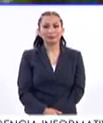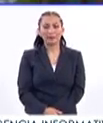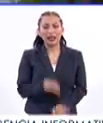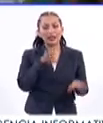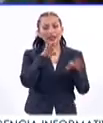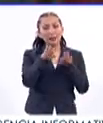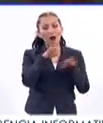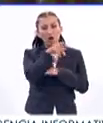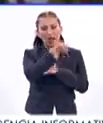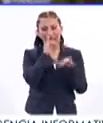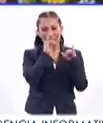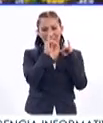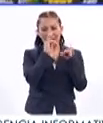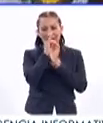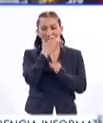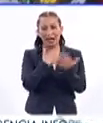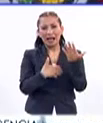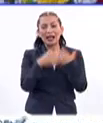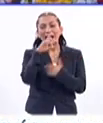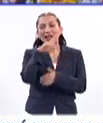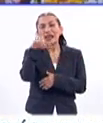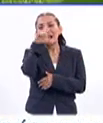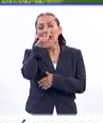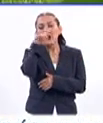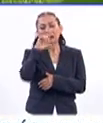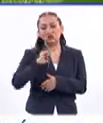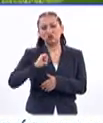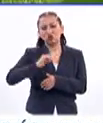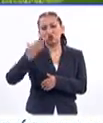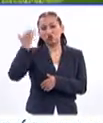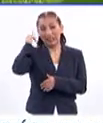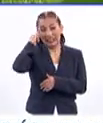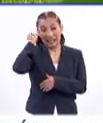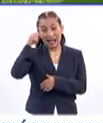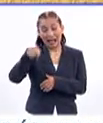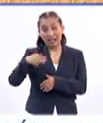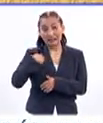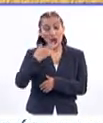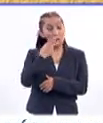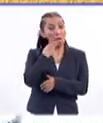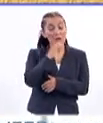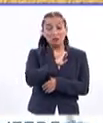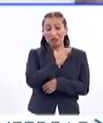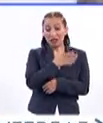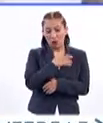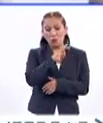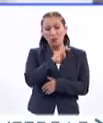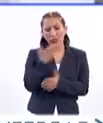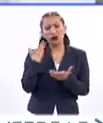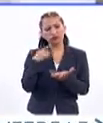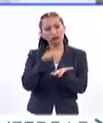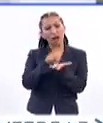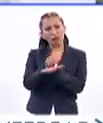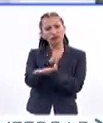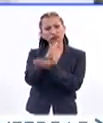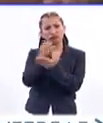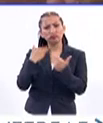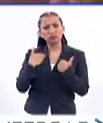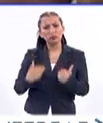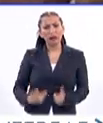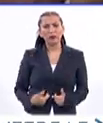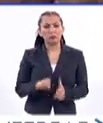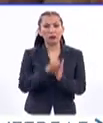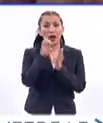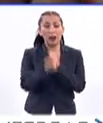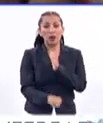La labor de los intérpretes en lenguas originarias es fundamental para que los indígenas que no hablan español puedan ejercer sus derechos humanos.